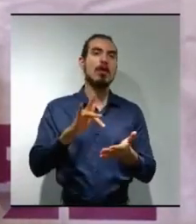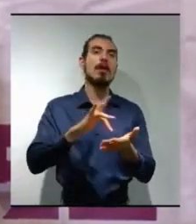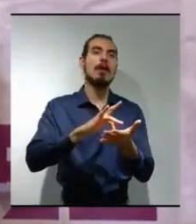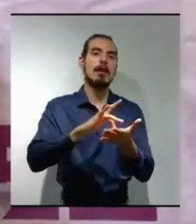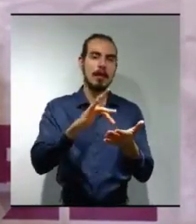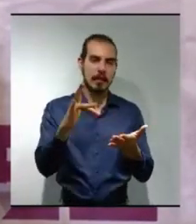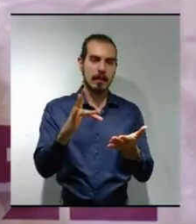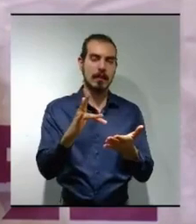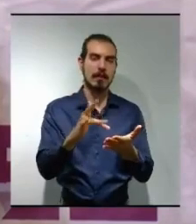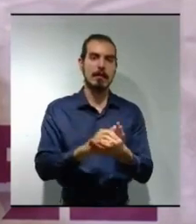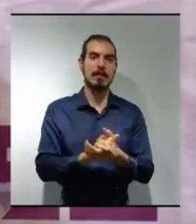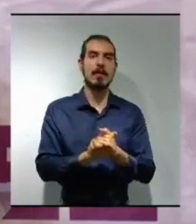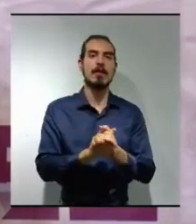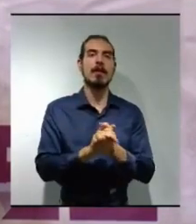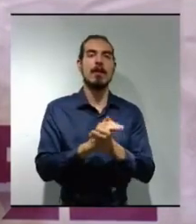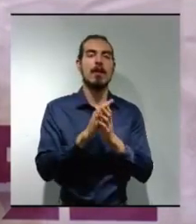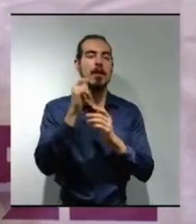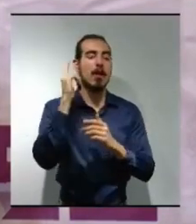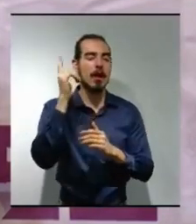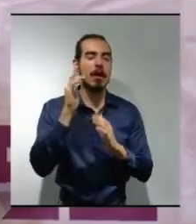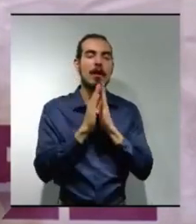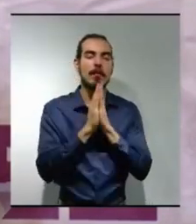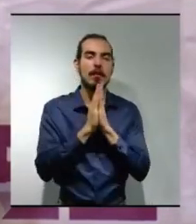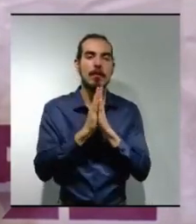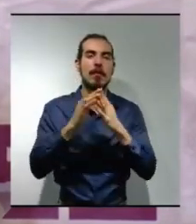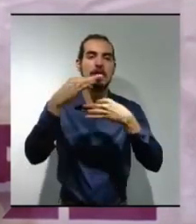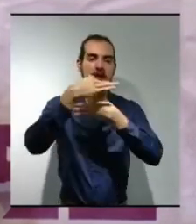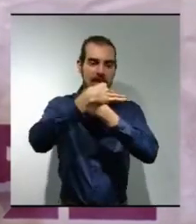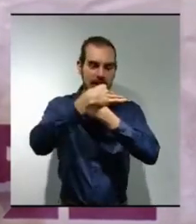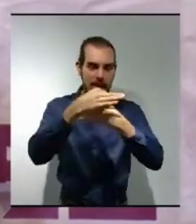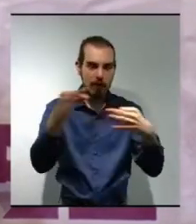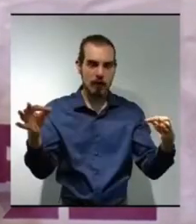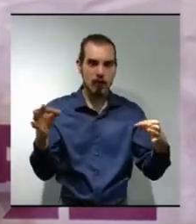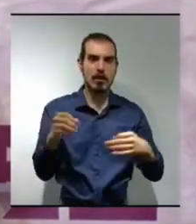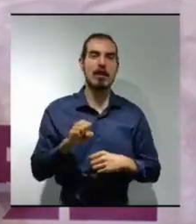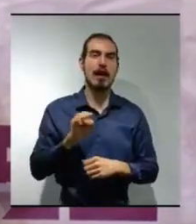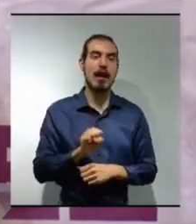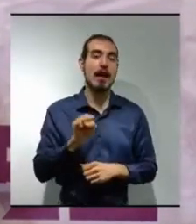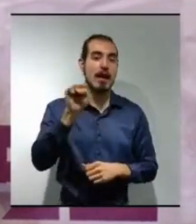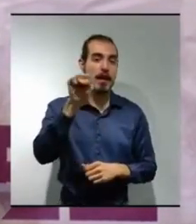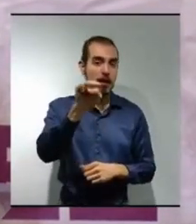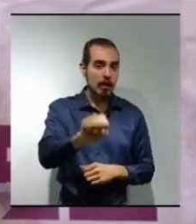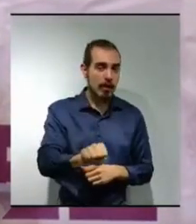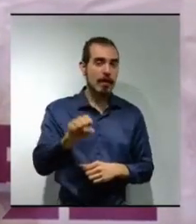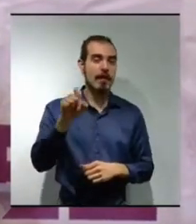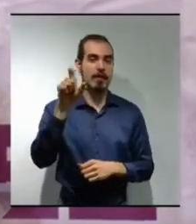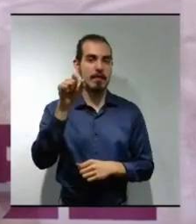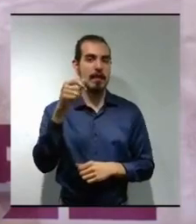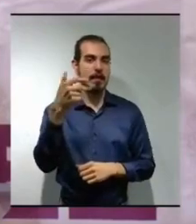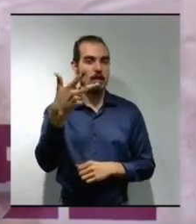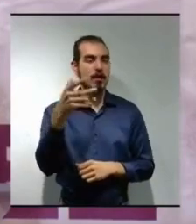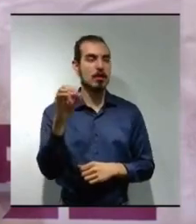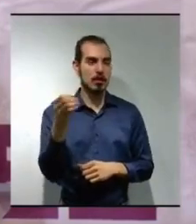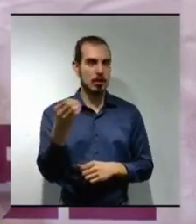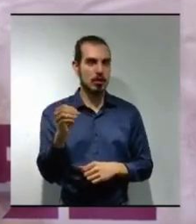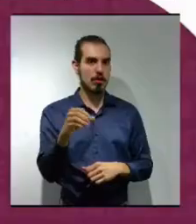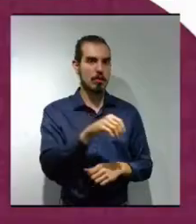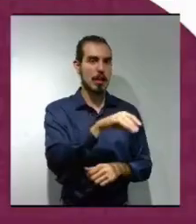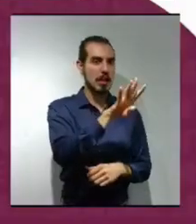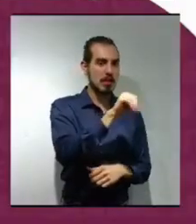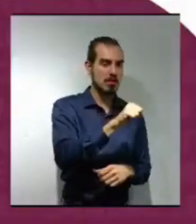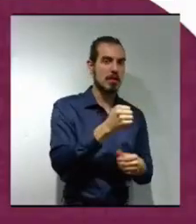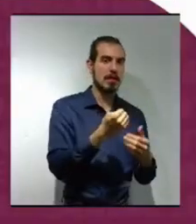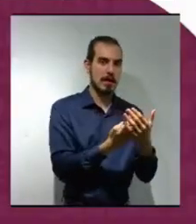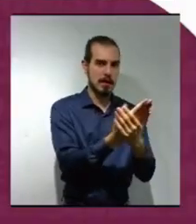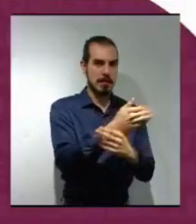ayudaran a difundir el evento. Les reitero, es el próximo sábado 28 de octubre, en un horario de 9 de la mañana a 6 de la